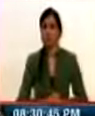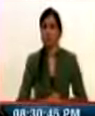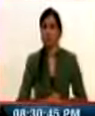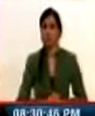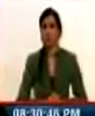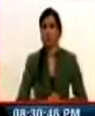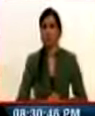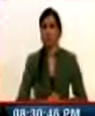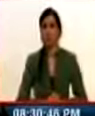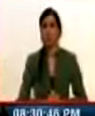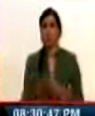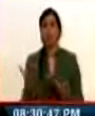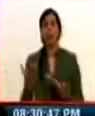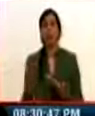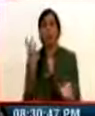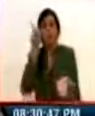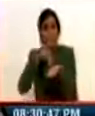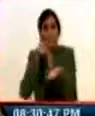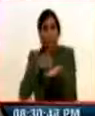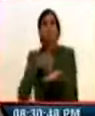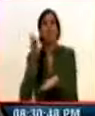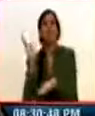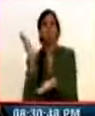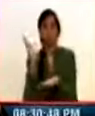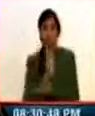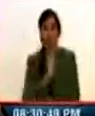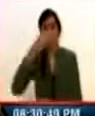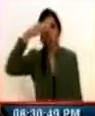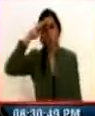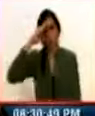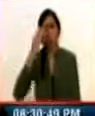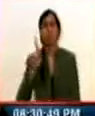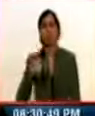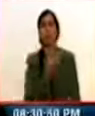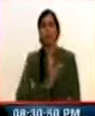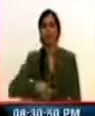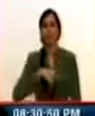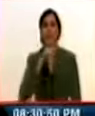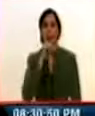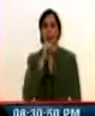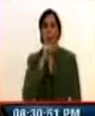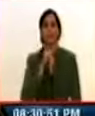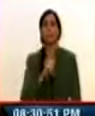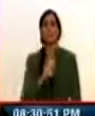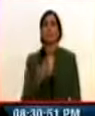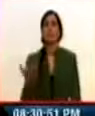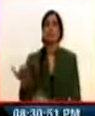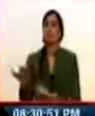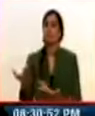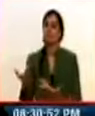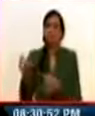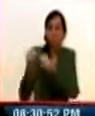acá con la presencia de Cuba supone, como lo dijo el presidente Nicolás Maduro, el legado